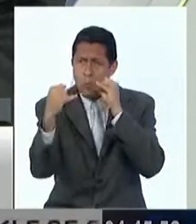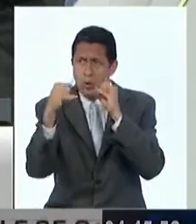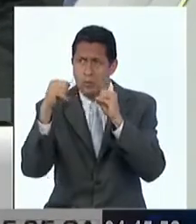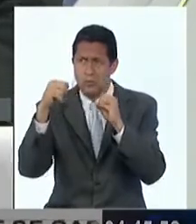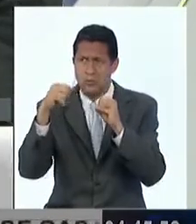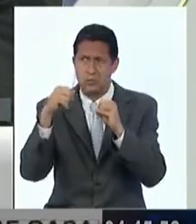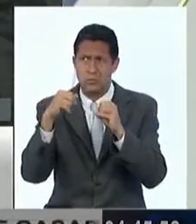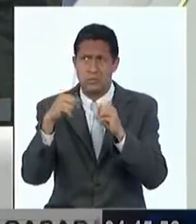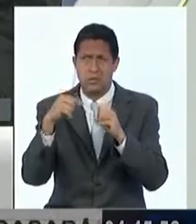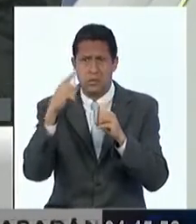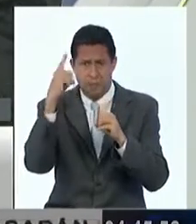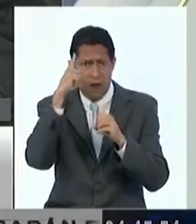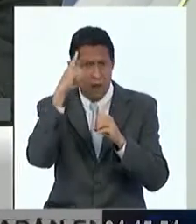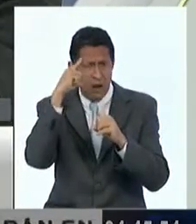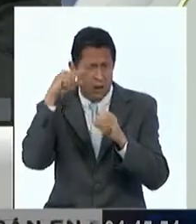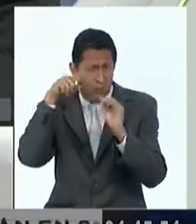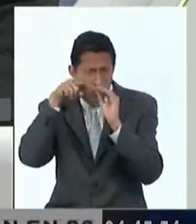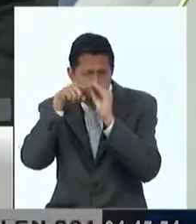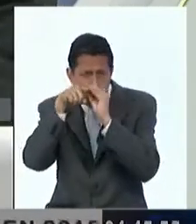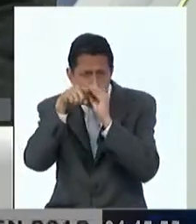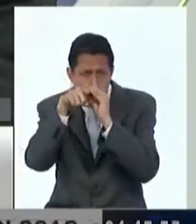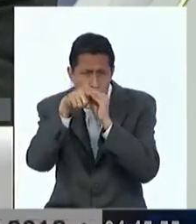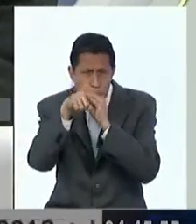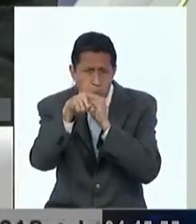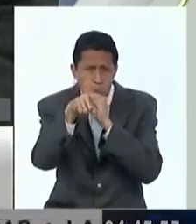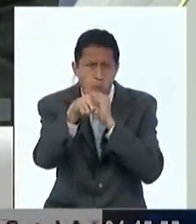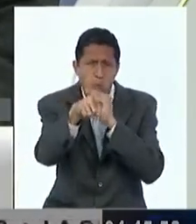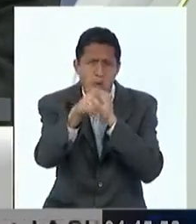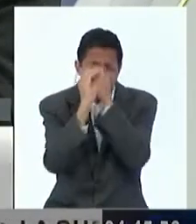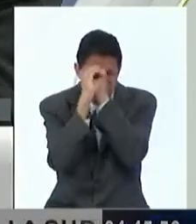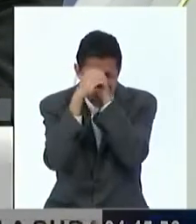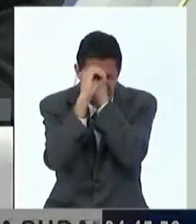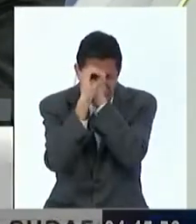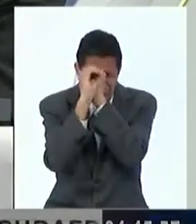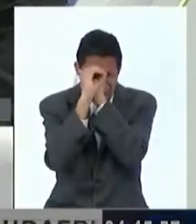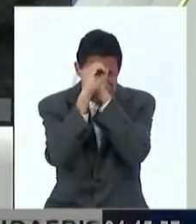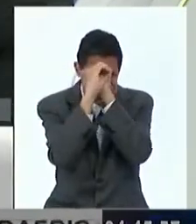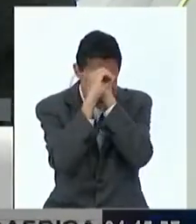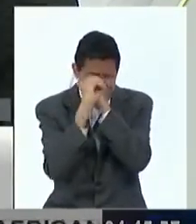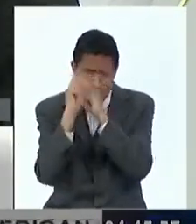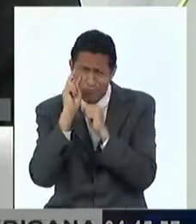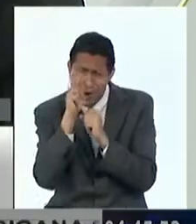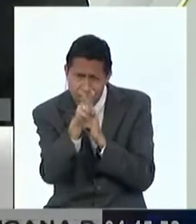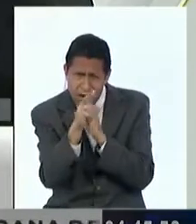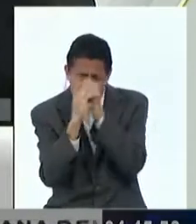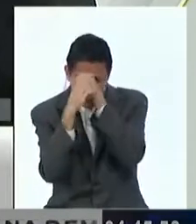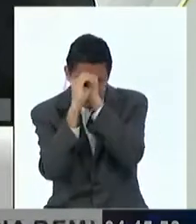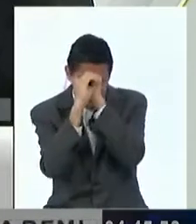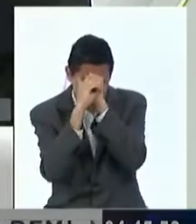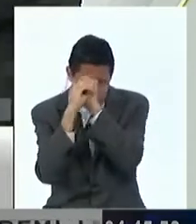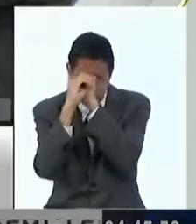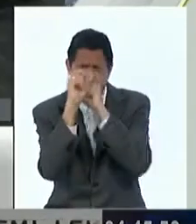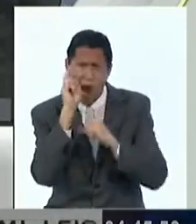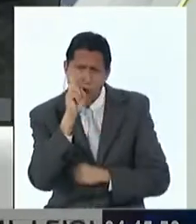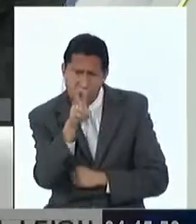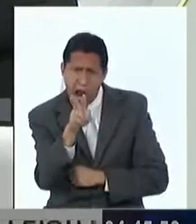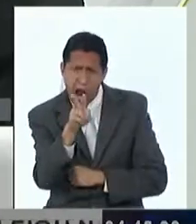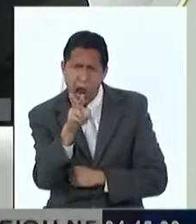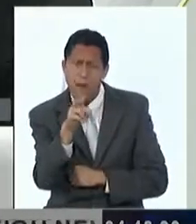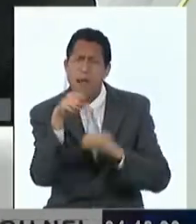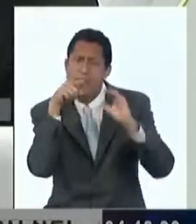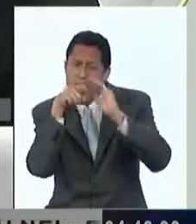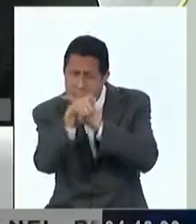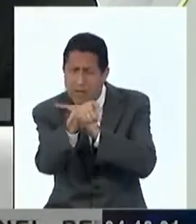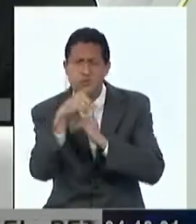través del tracto genital femenino junto con una cámara y tú puedes ver directamente la lesión ubicada dentro